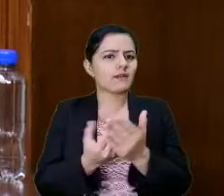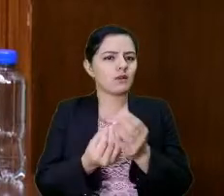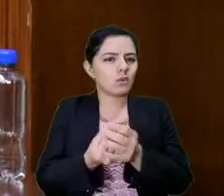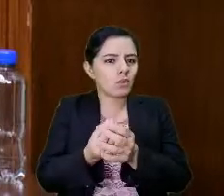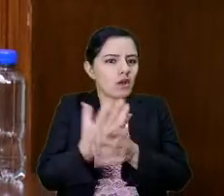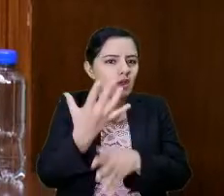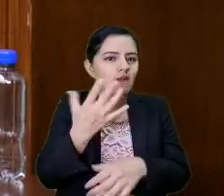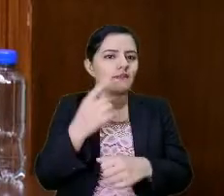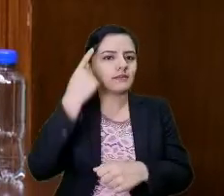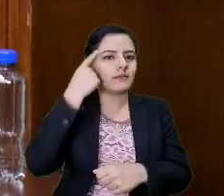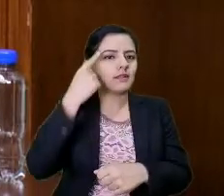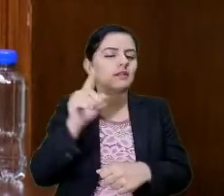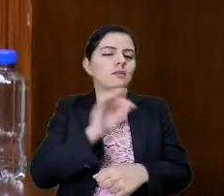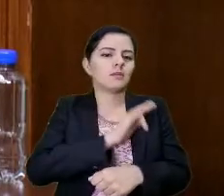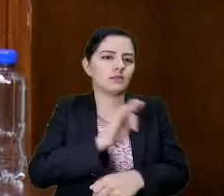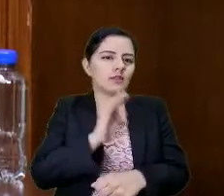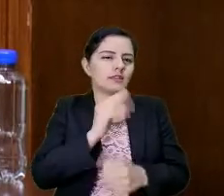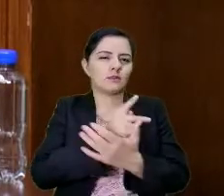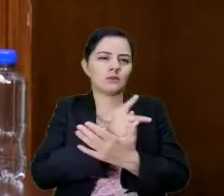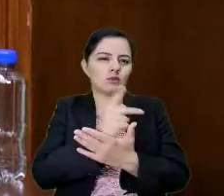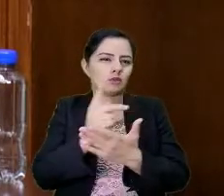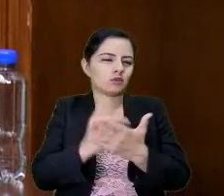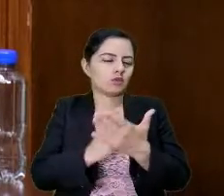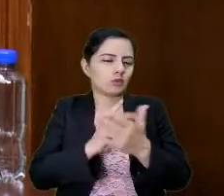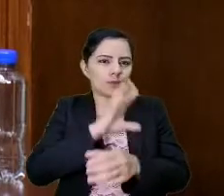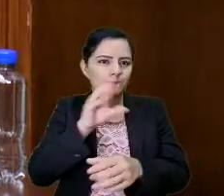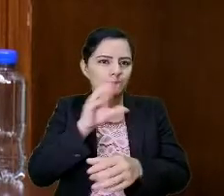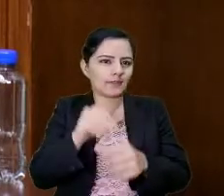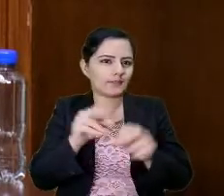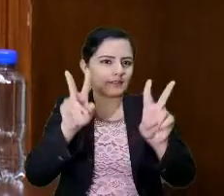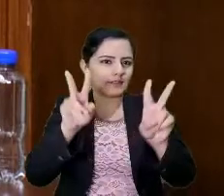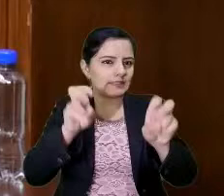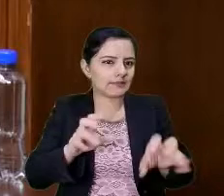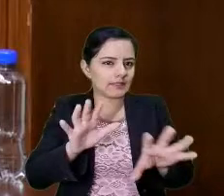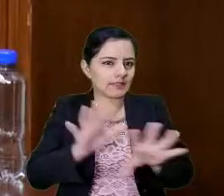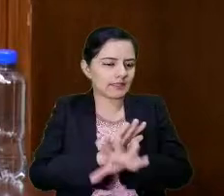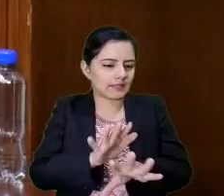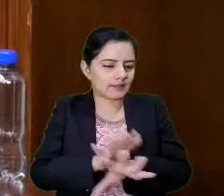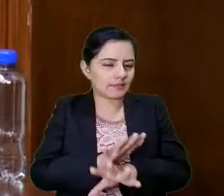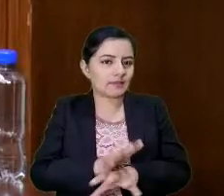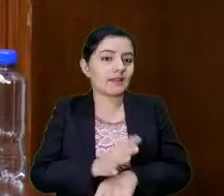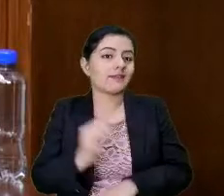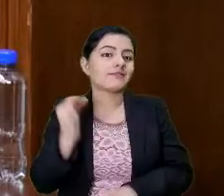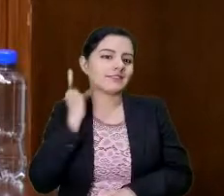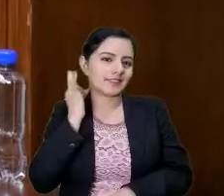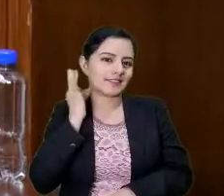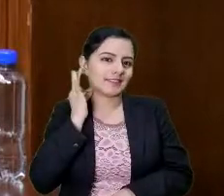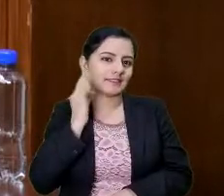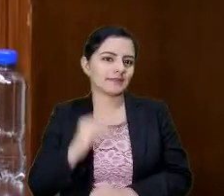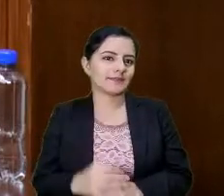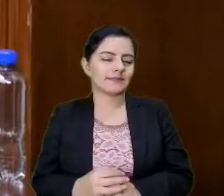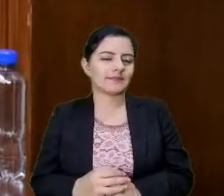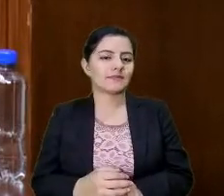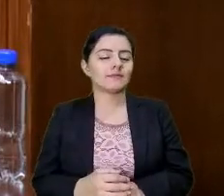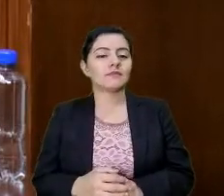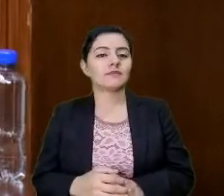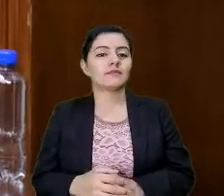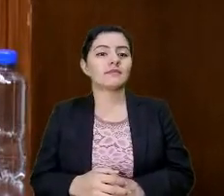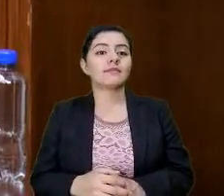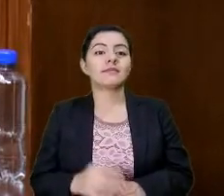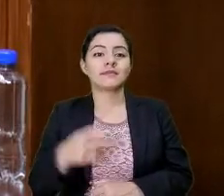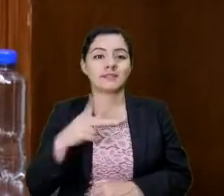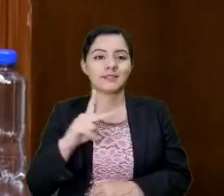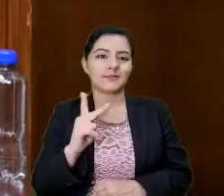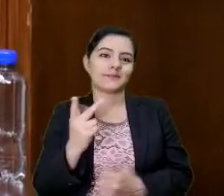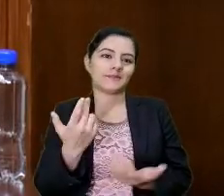tema integral el tema de reformas a las fiscalías. Pero de entrada, el Partido del